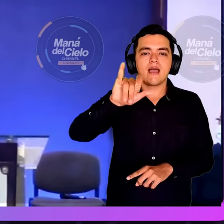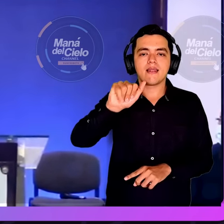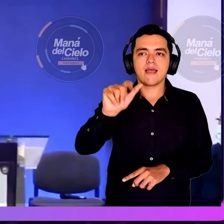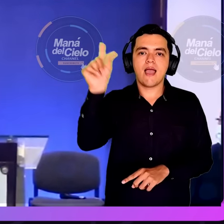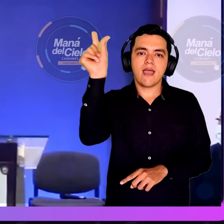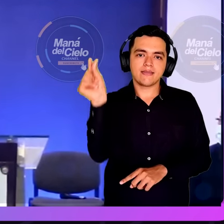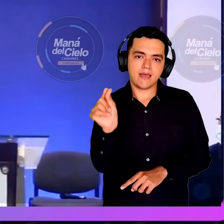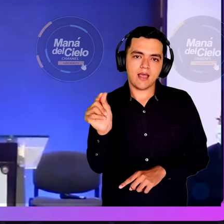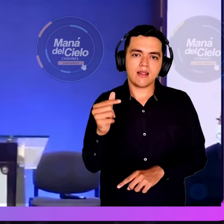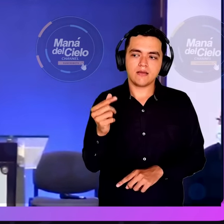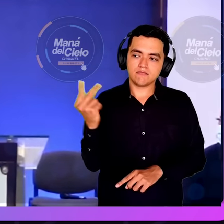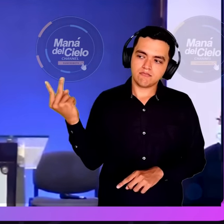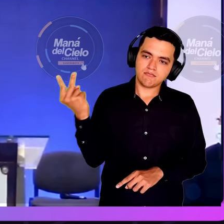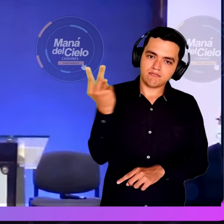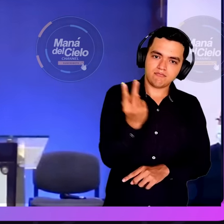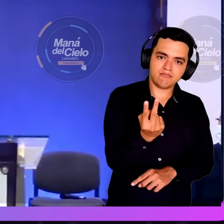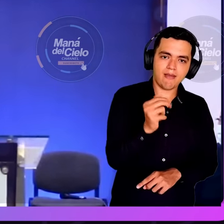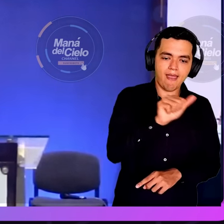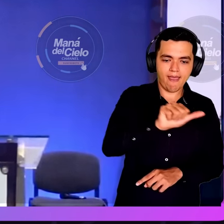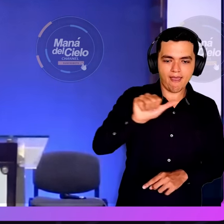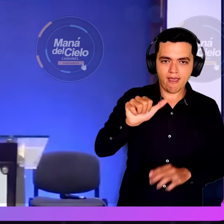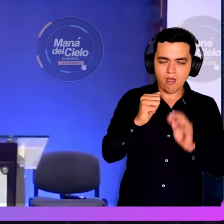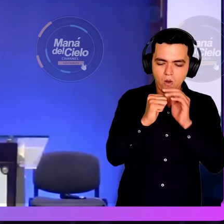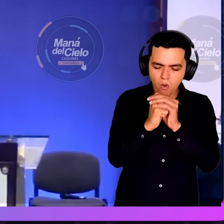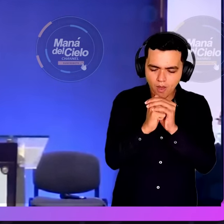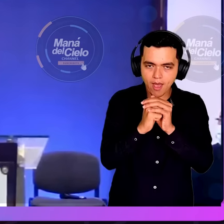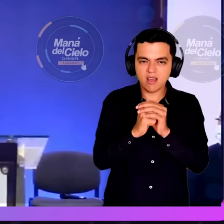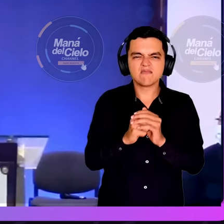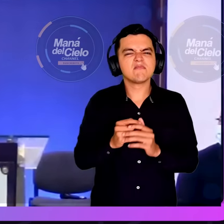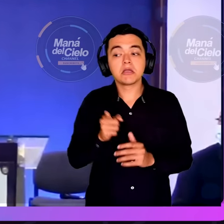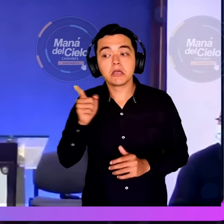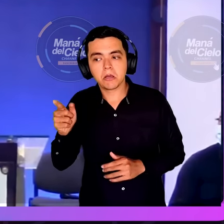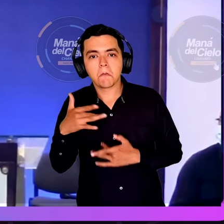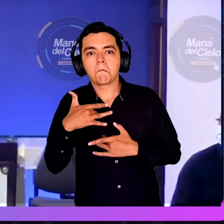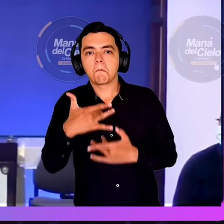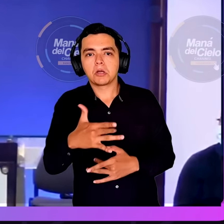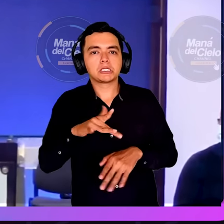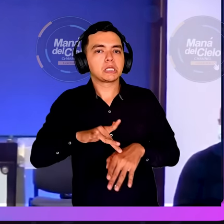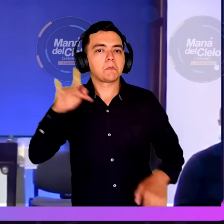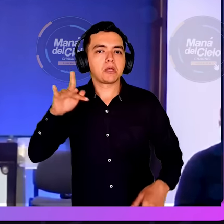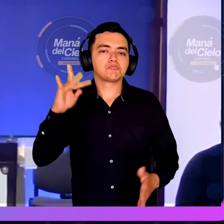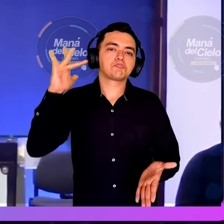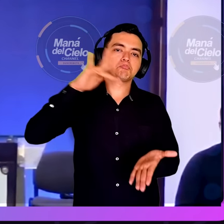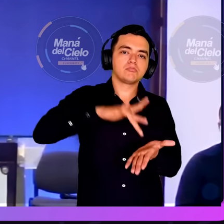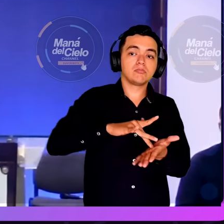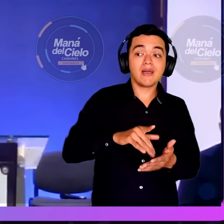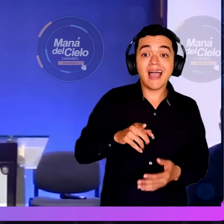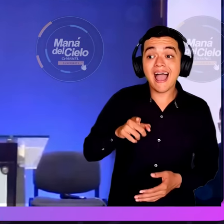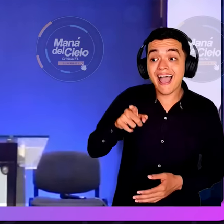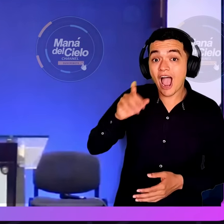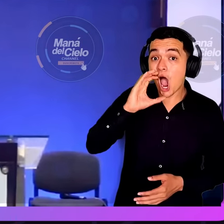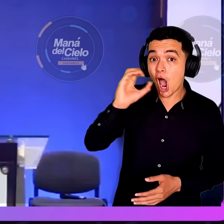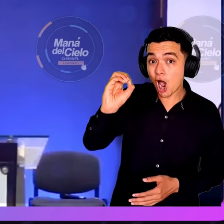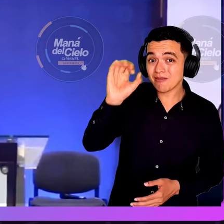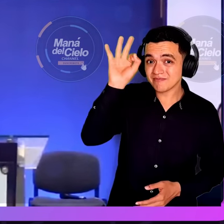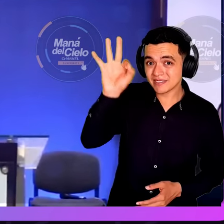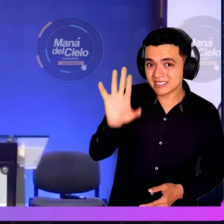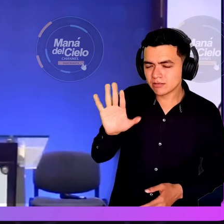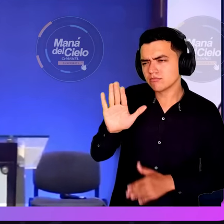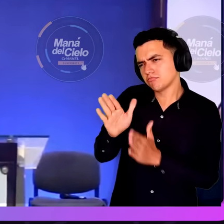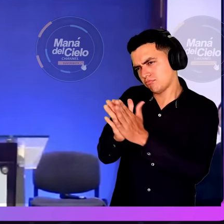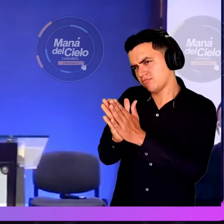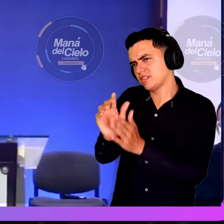qué hacía? Apenas se iba su hijo, llamaba a otra italiana. María, ya se fue mi hijo. Te espero para que oremos por